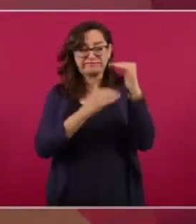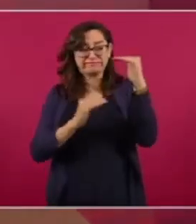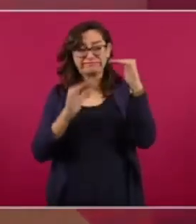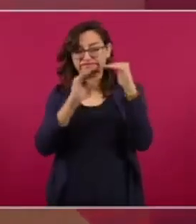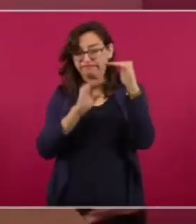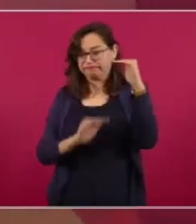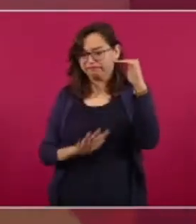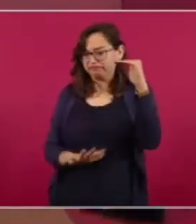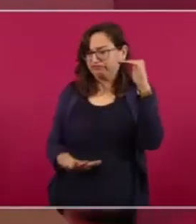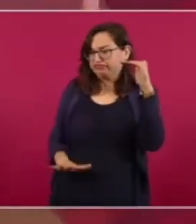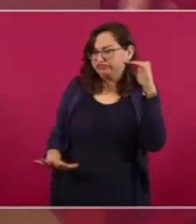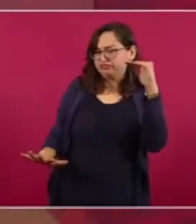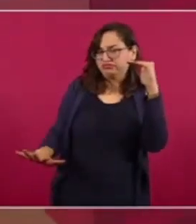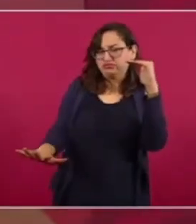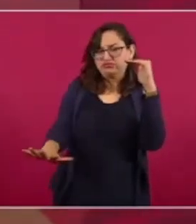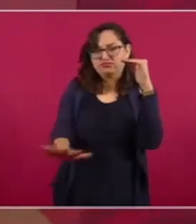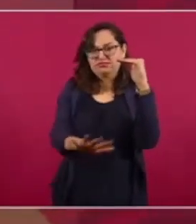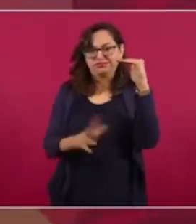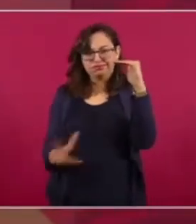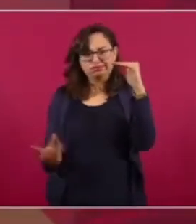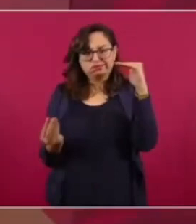Entonces, ¿cómo se va a participar